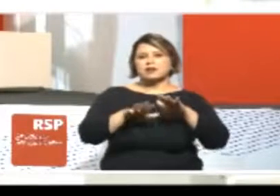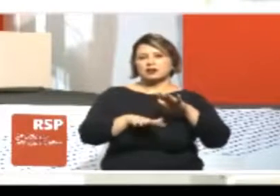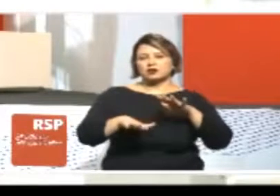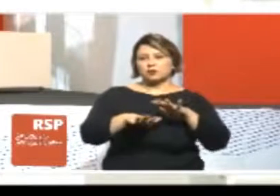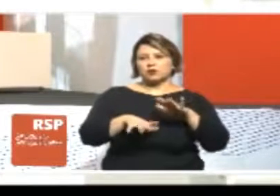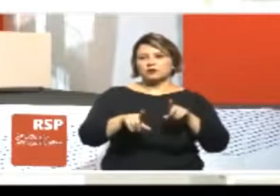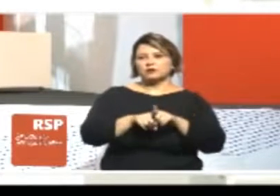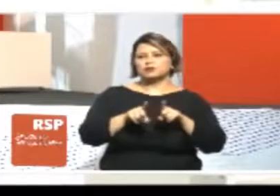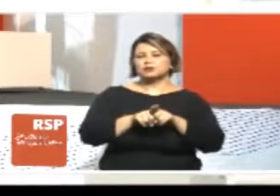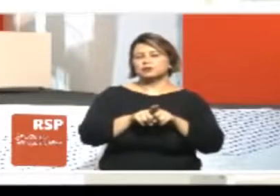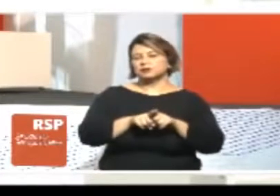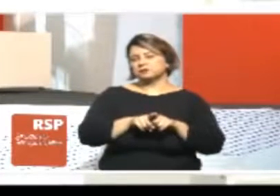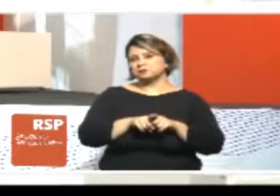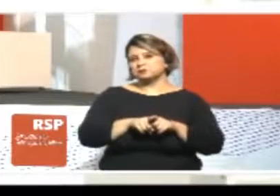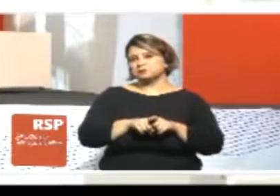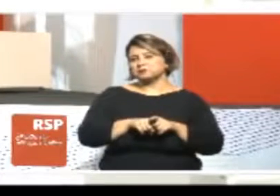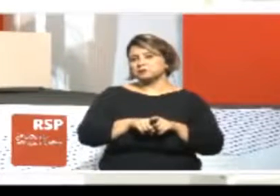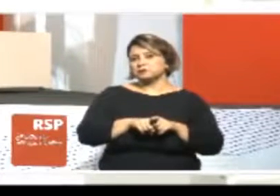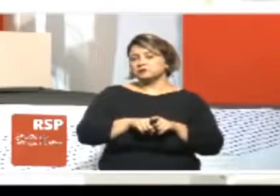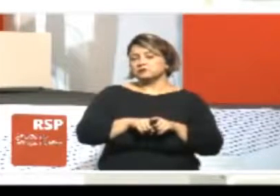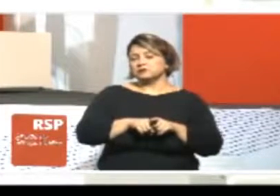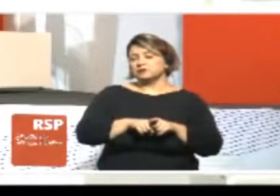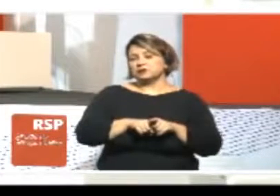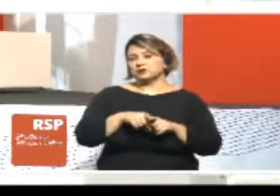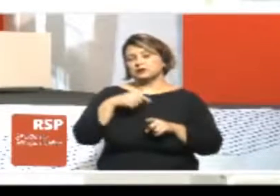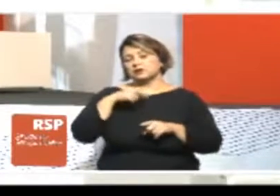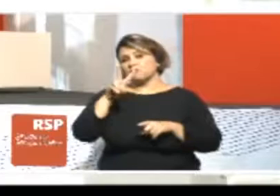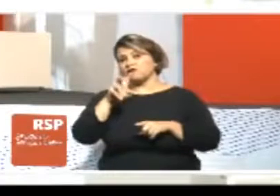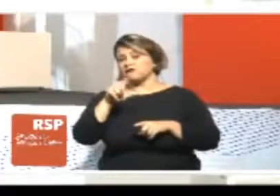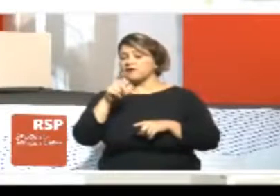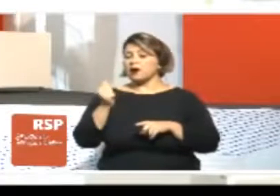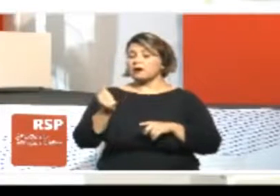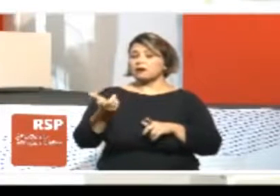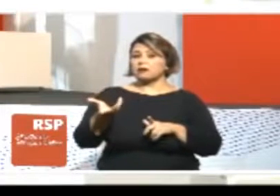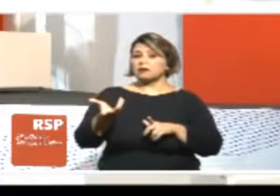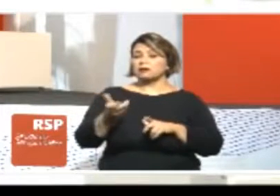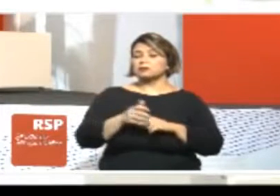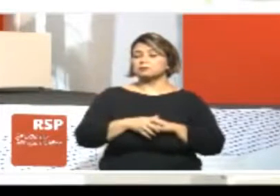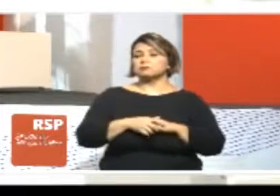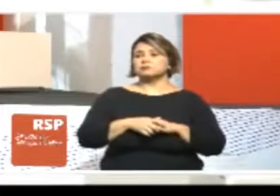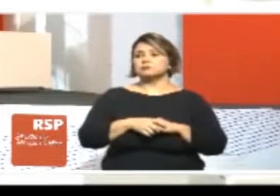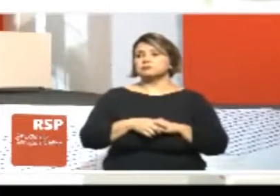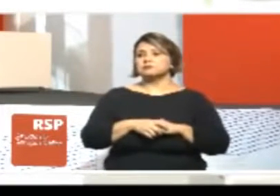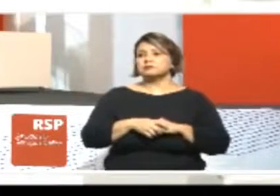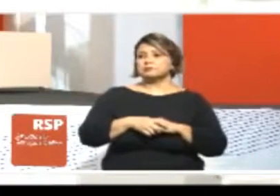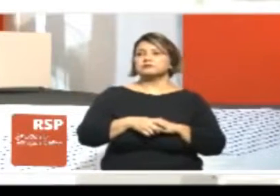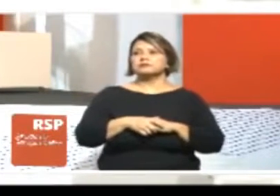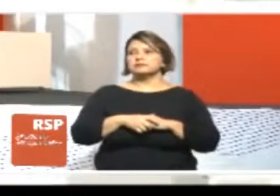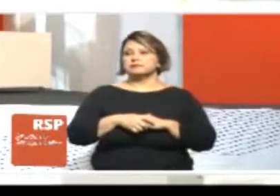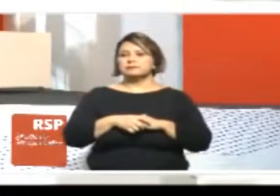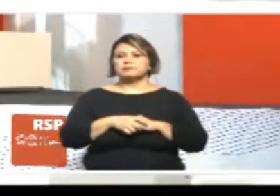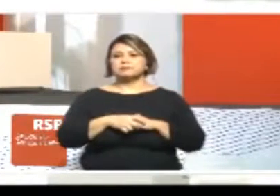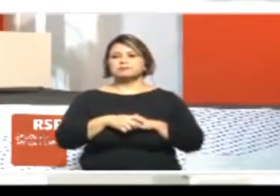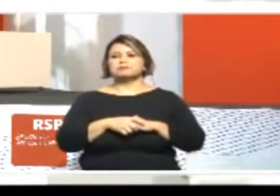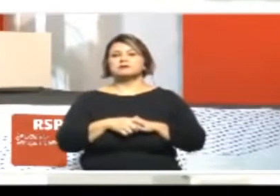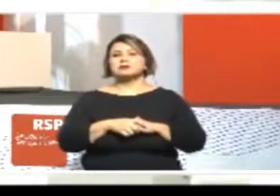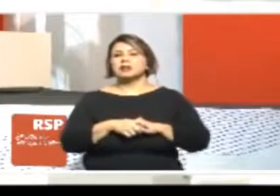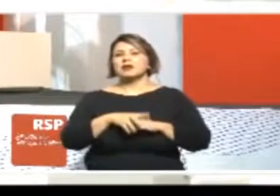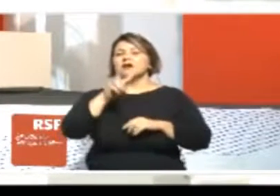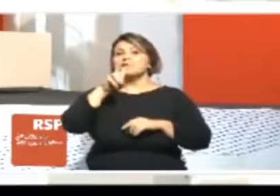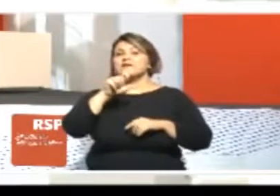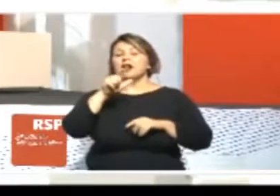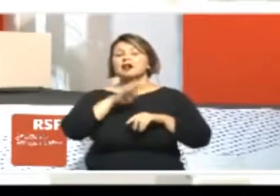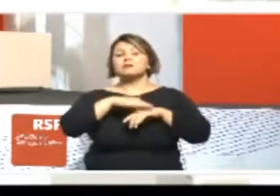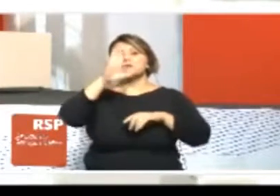existe. Vamos a ver si esa desigualdad de género también existe a través de los